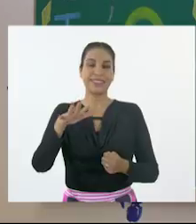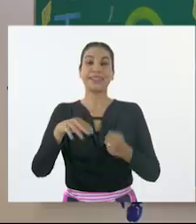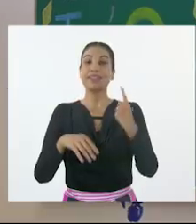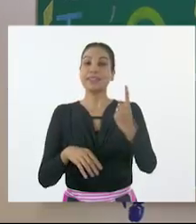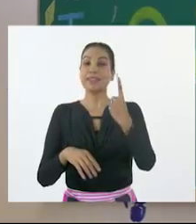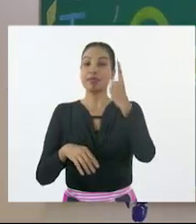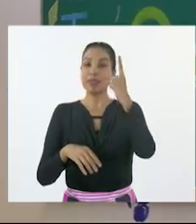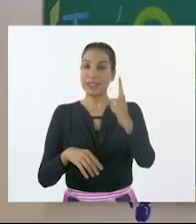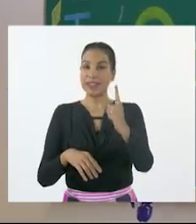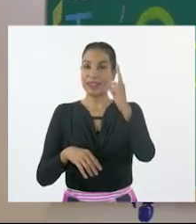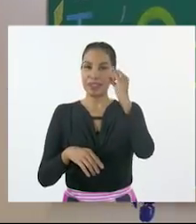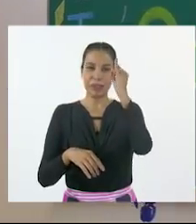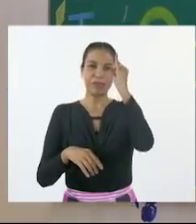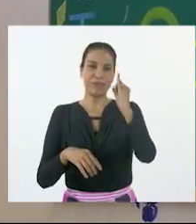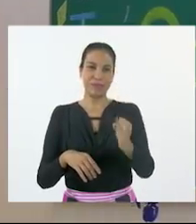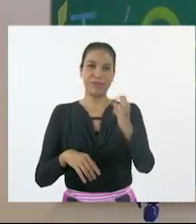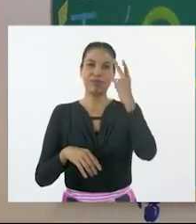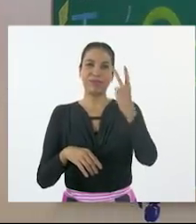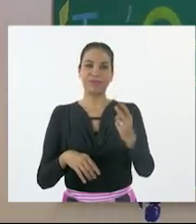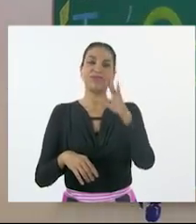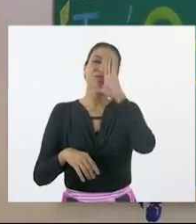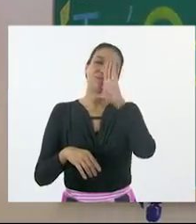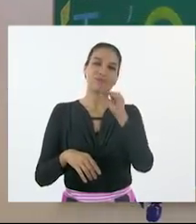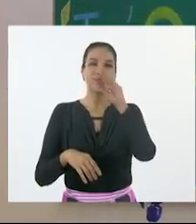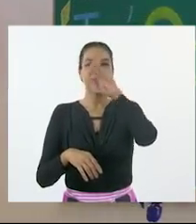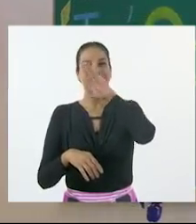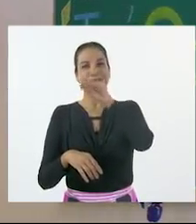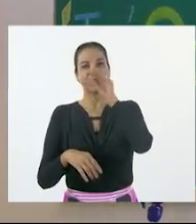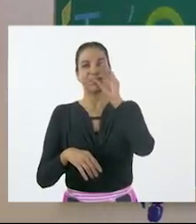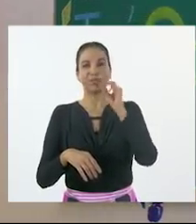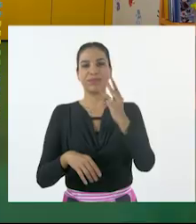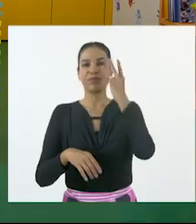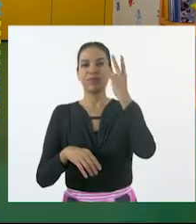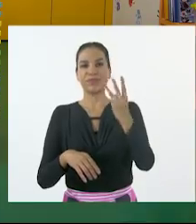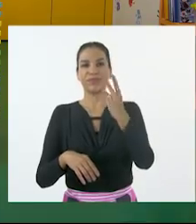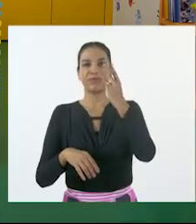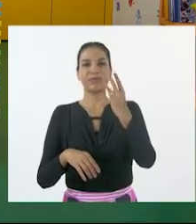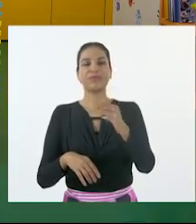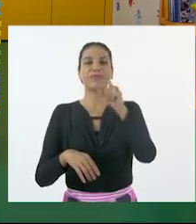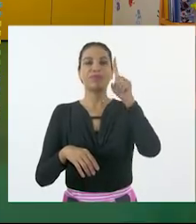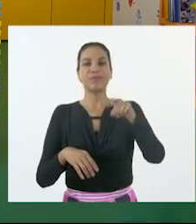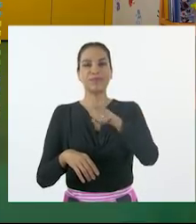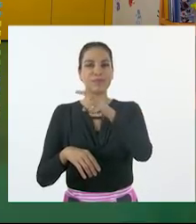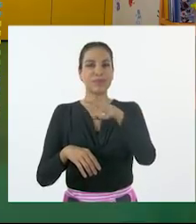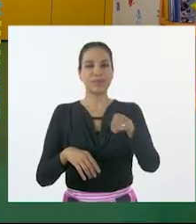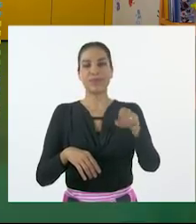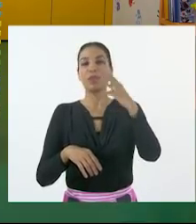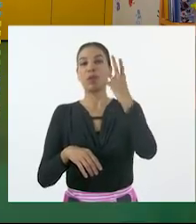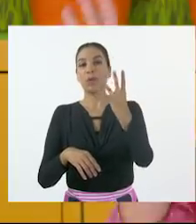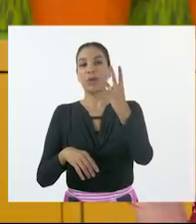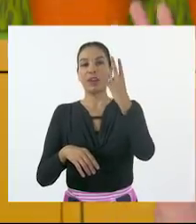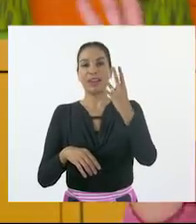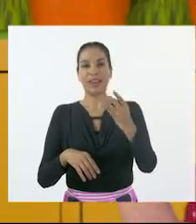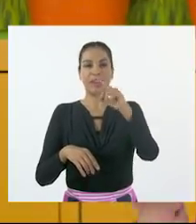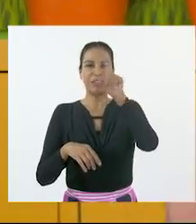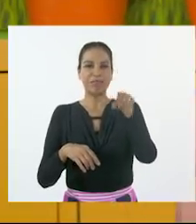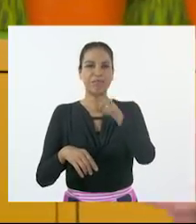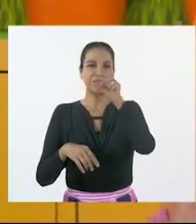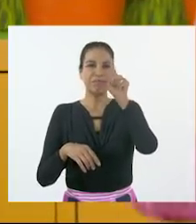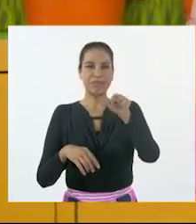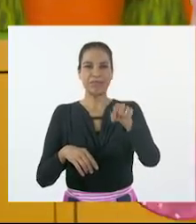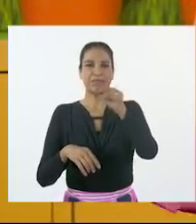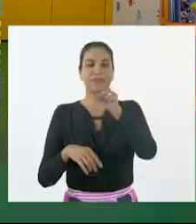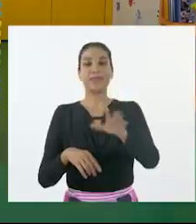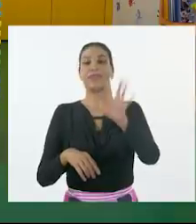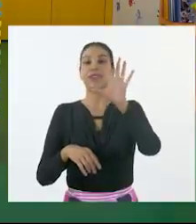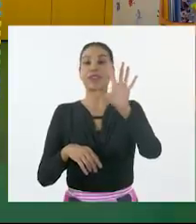El uno es un palito, el dos es un patito, el tres un gusanito, el cuatro un garabato,